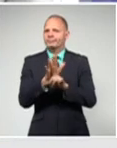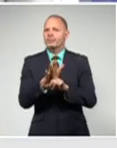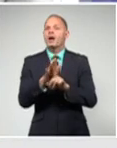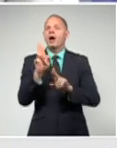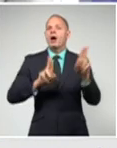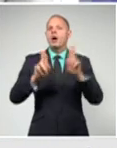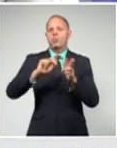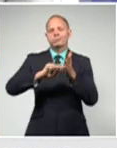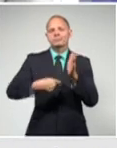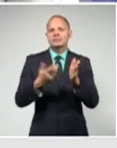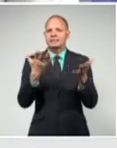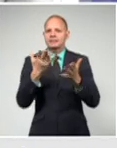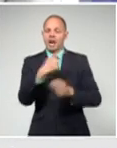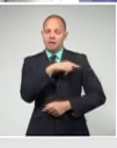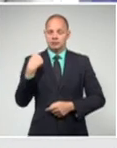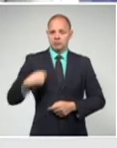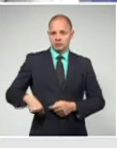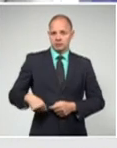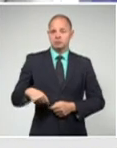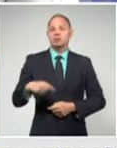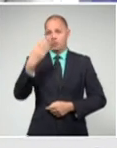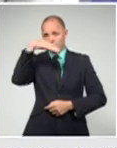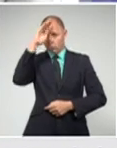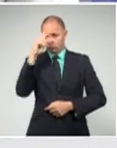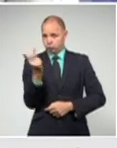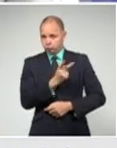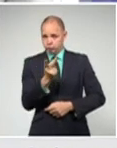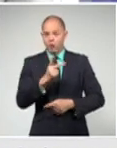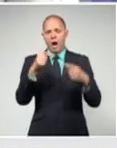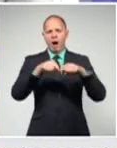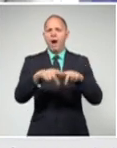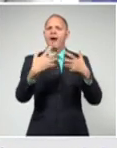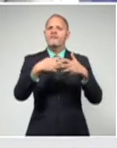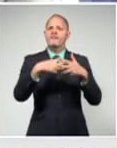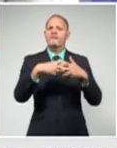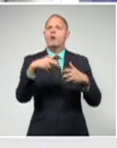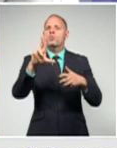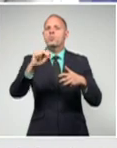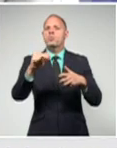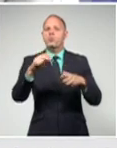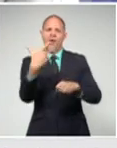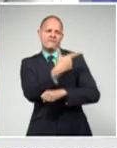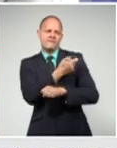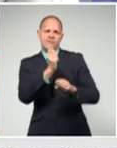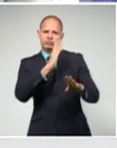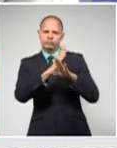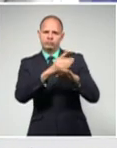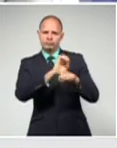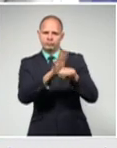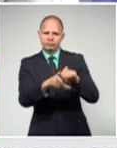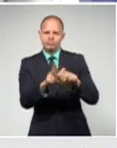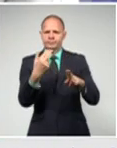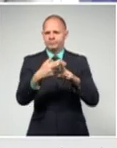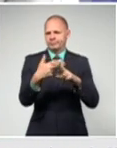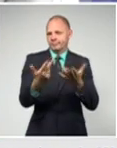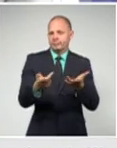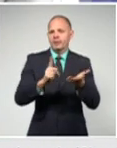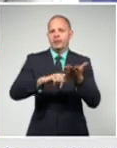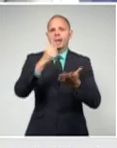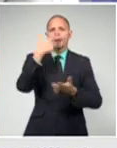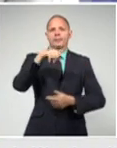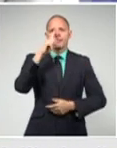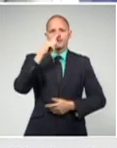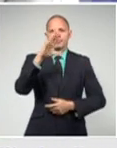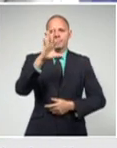una vacuna denominada Pancorona, ese es el nombre, Pancorona, que sea efectiva frente a distintas cepas